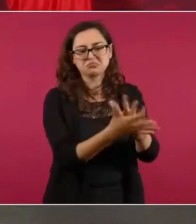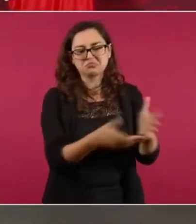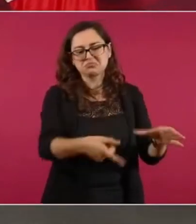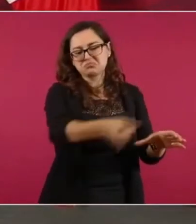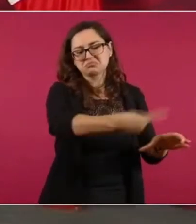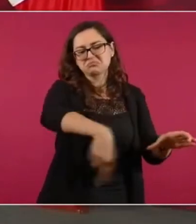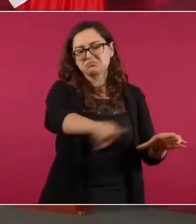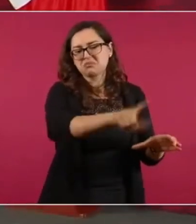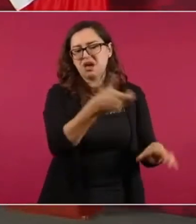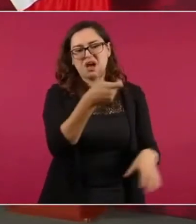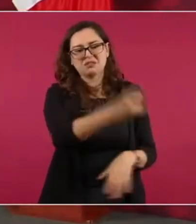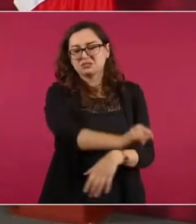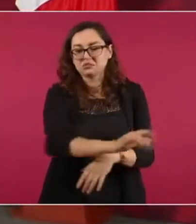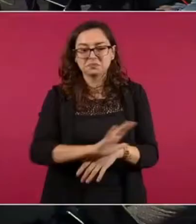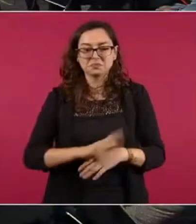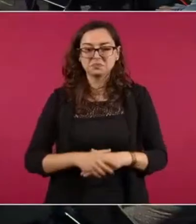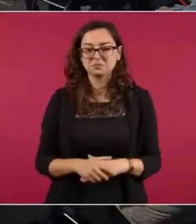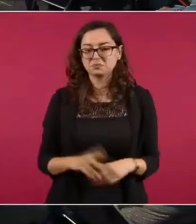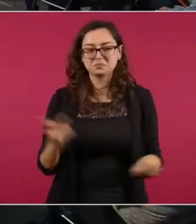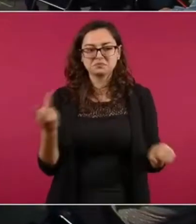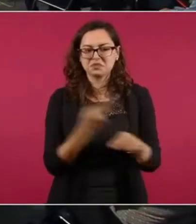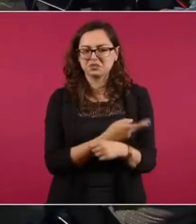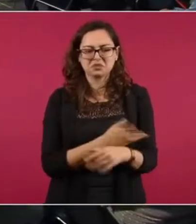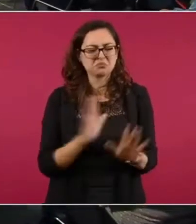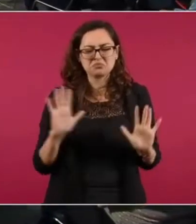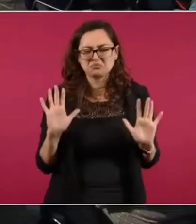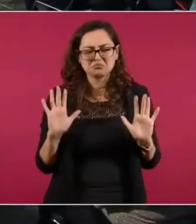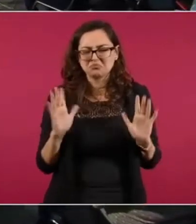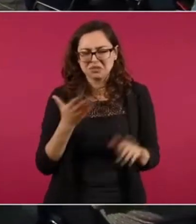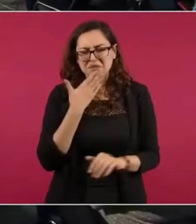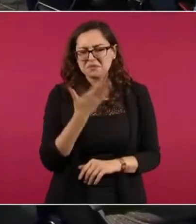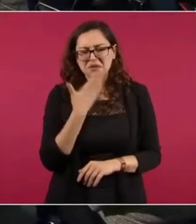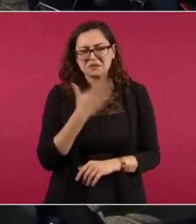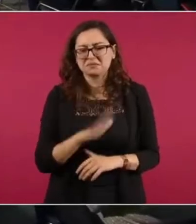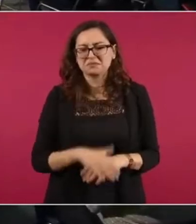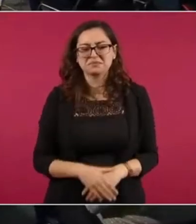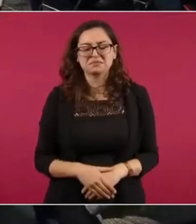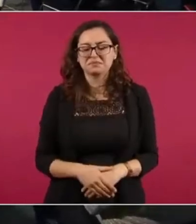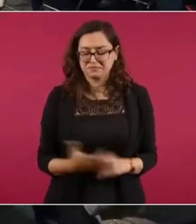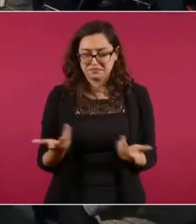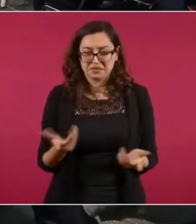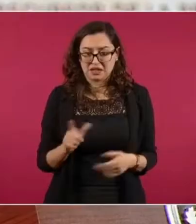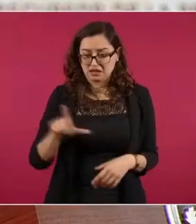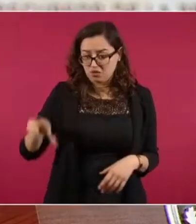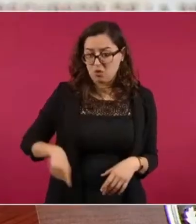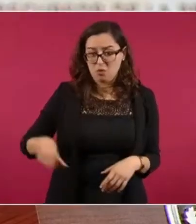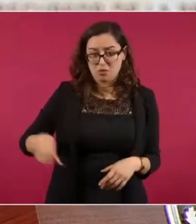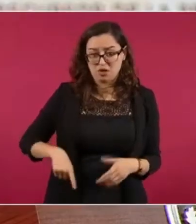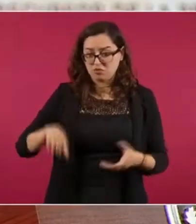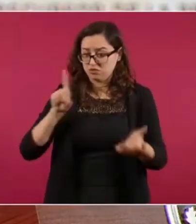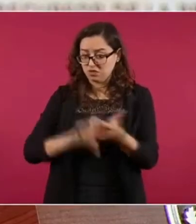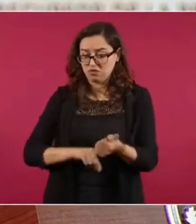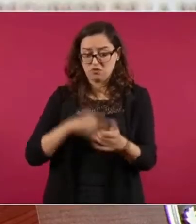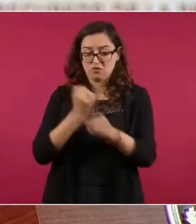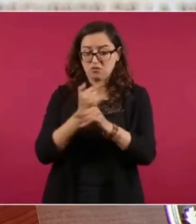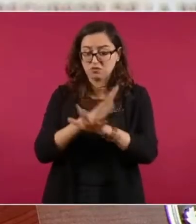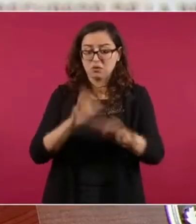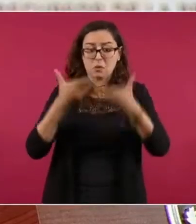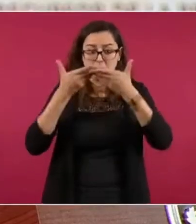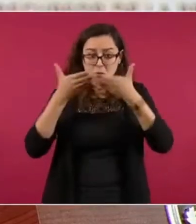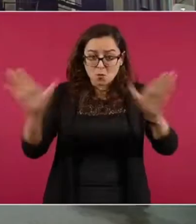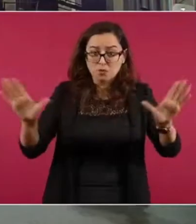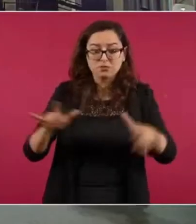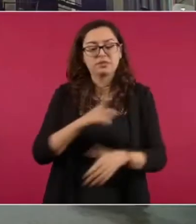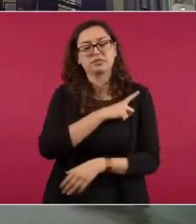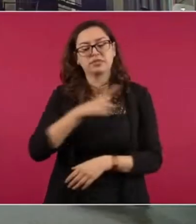Pero eso es lo que está sucediendo. Y adelante, que la vida pública sea cada vez más pública. Sí,